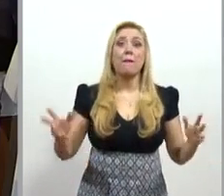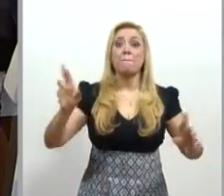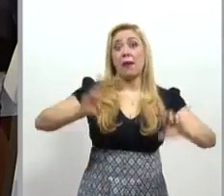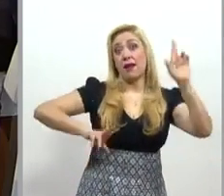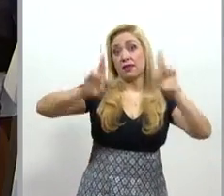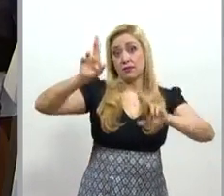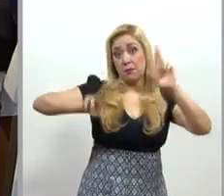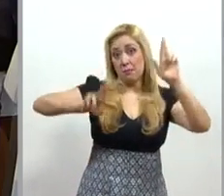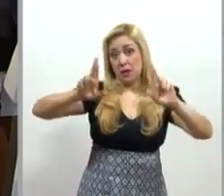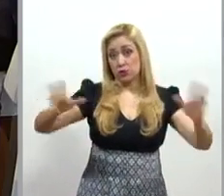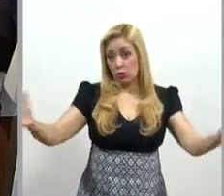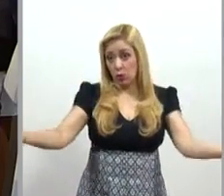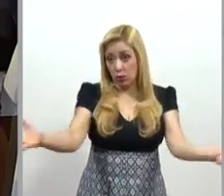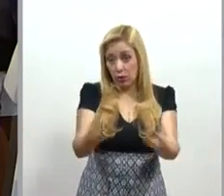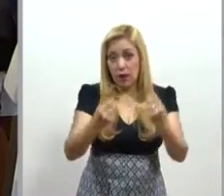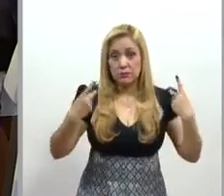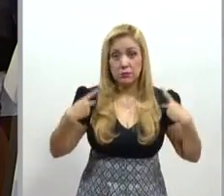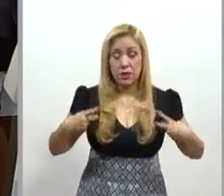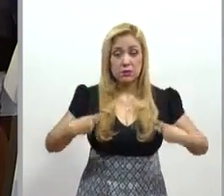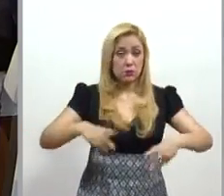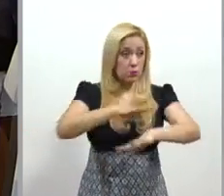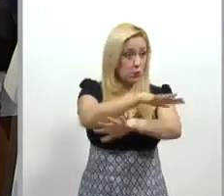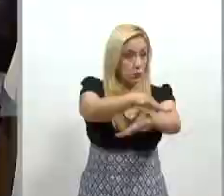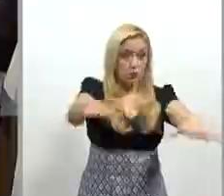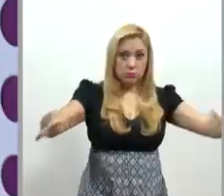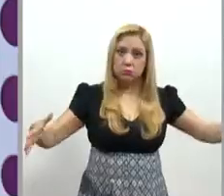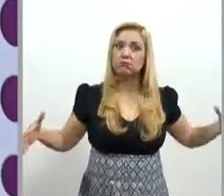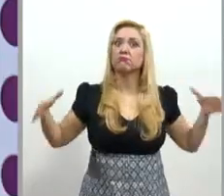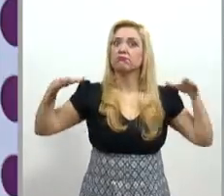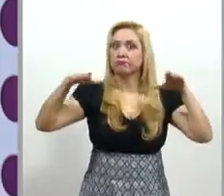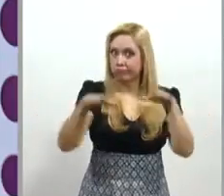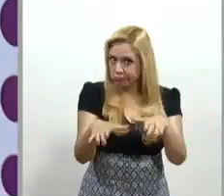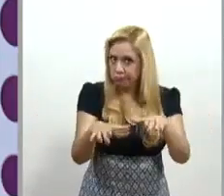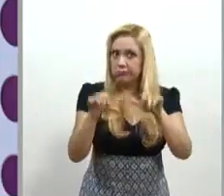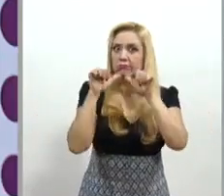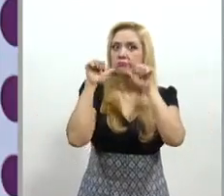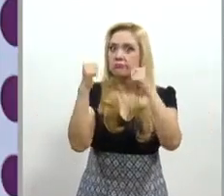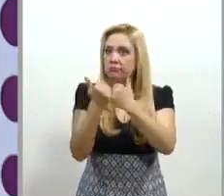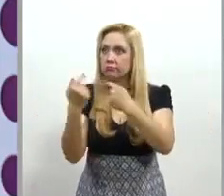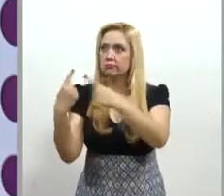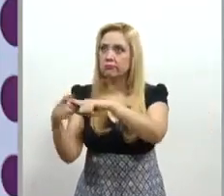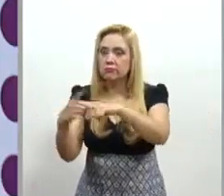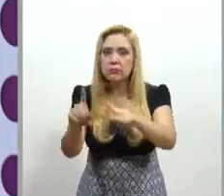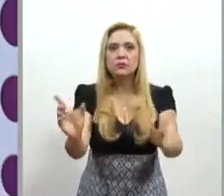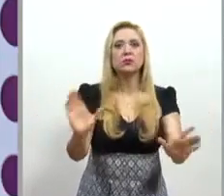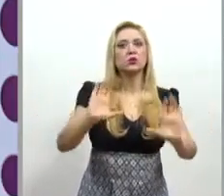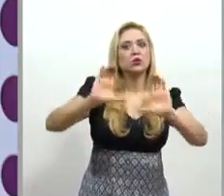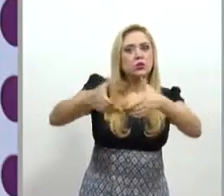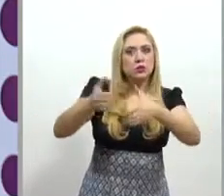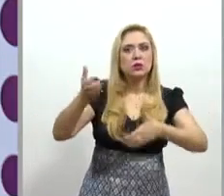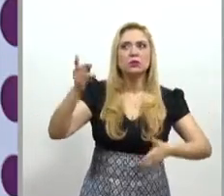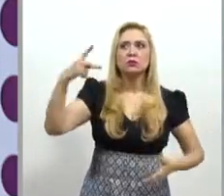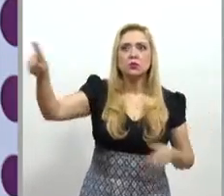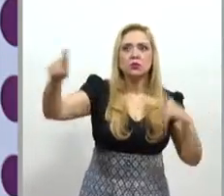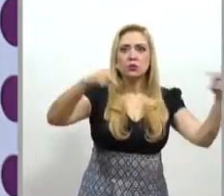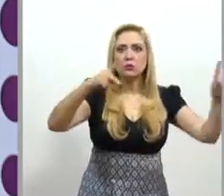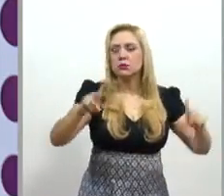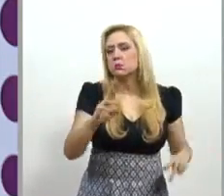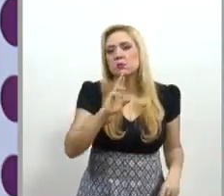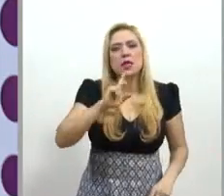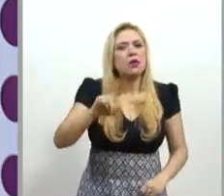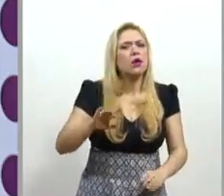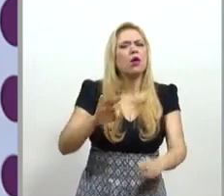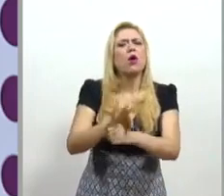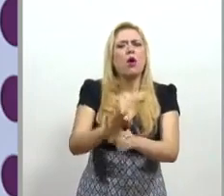participación ciudadana, que ya lo mencionaba David. Eh, que parte de una premisa muy importante, que es la mejor manera de proteger el